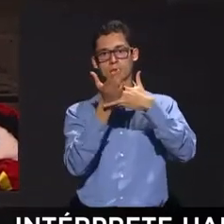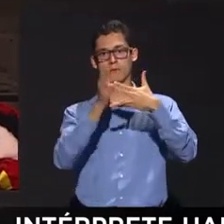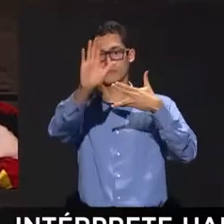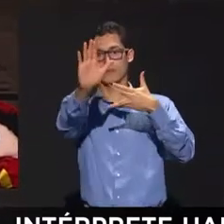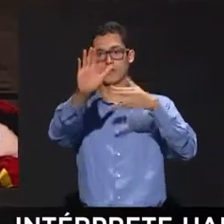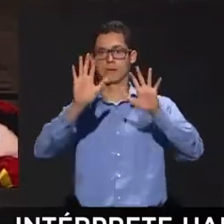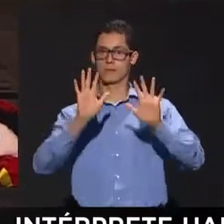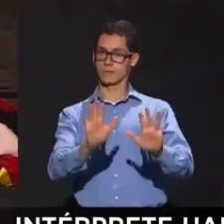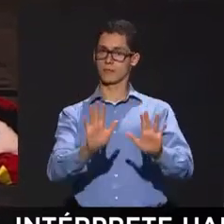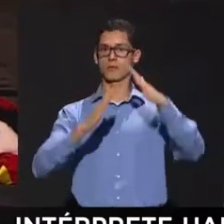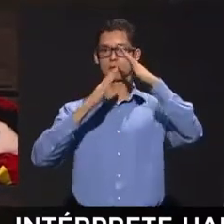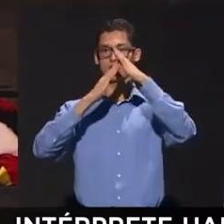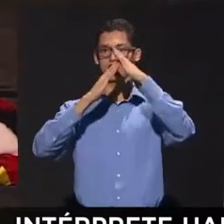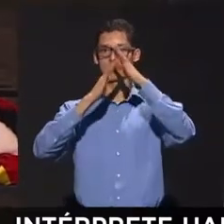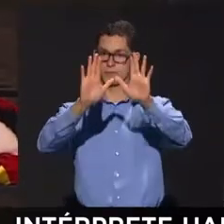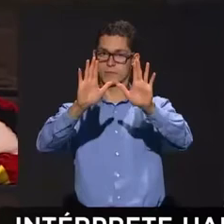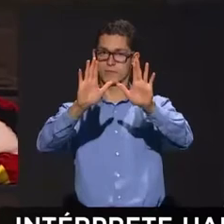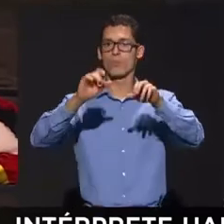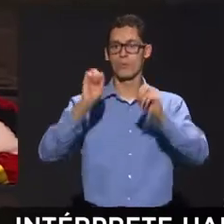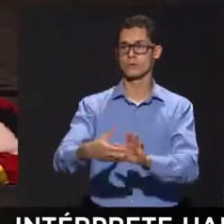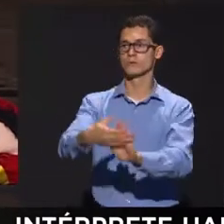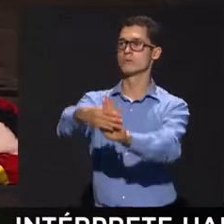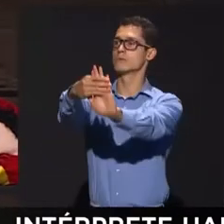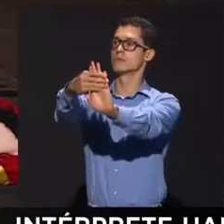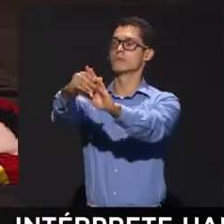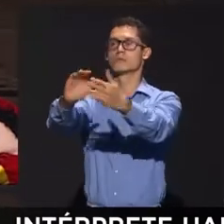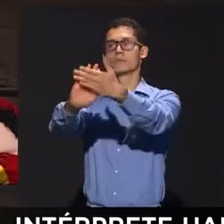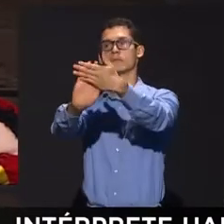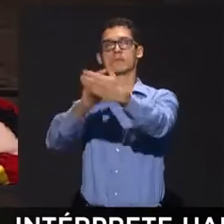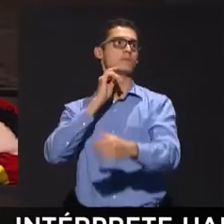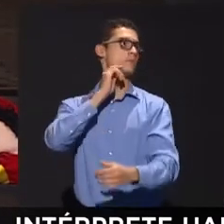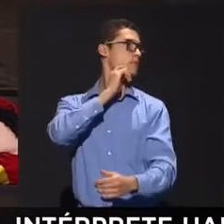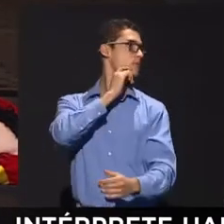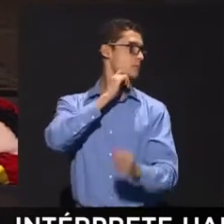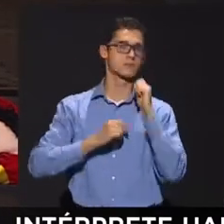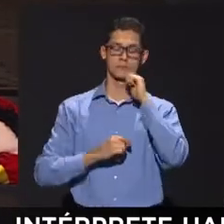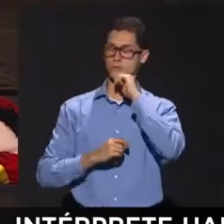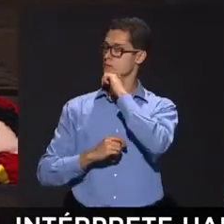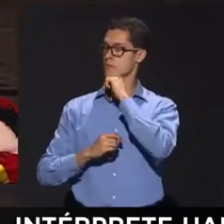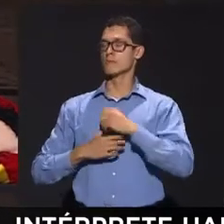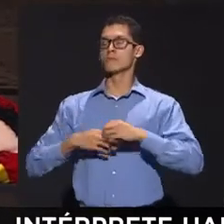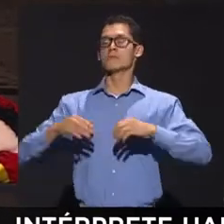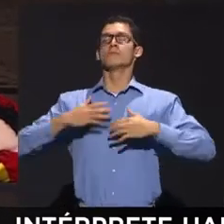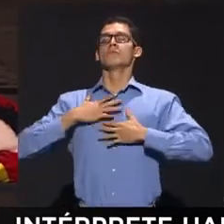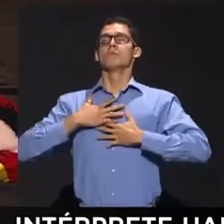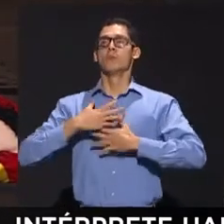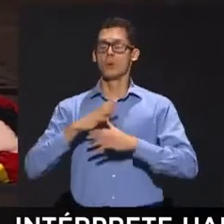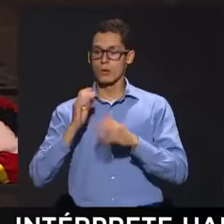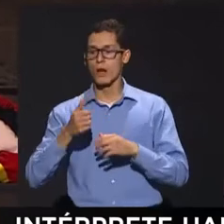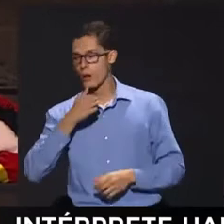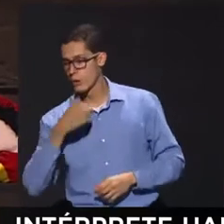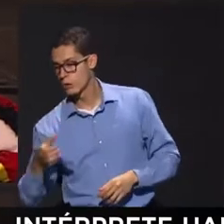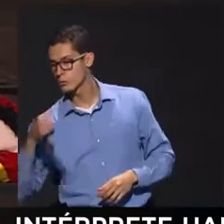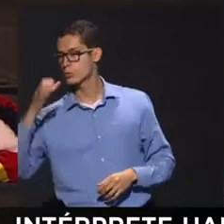nos relajemos. De pronto volvemos y miramos lo que estamos haciendo y podemos identificar si lo